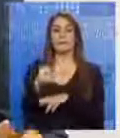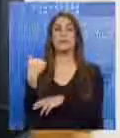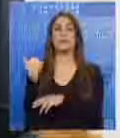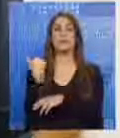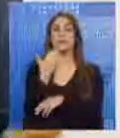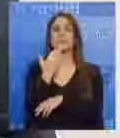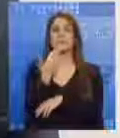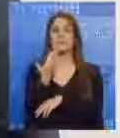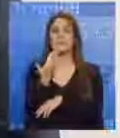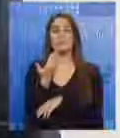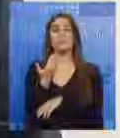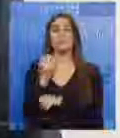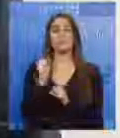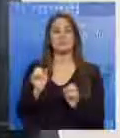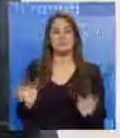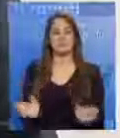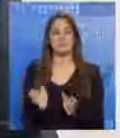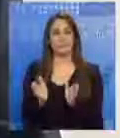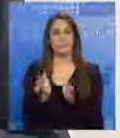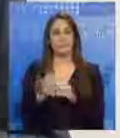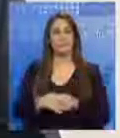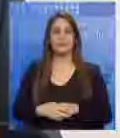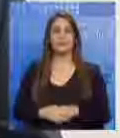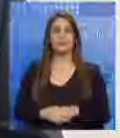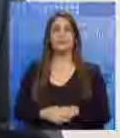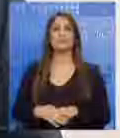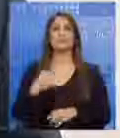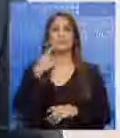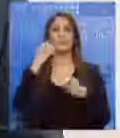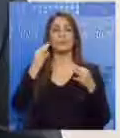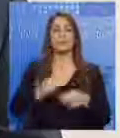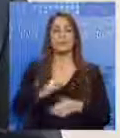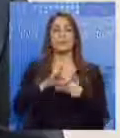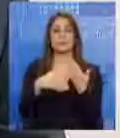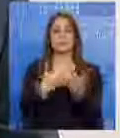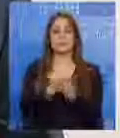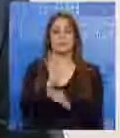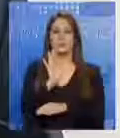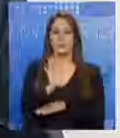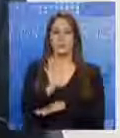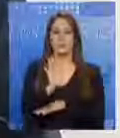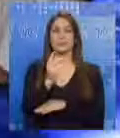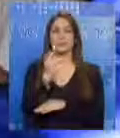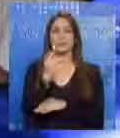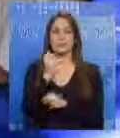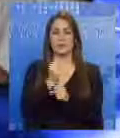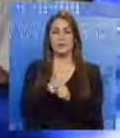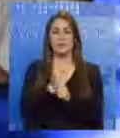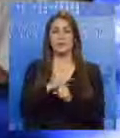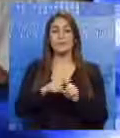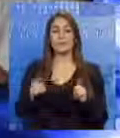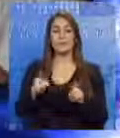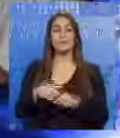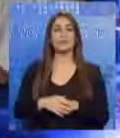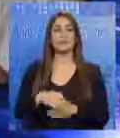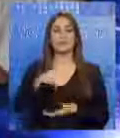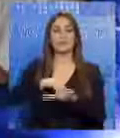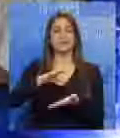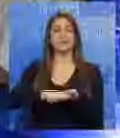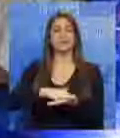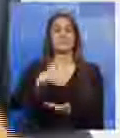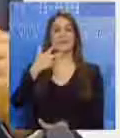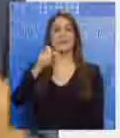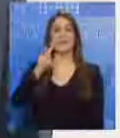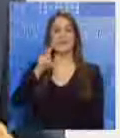se ha recuperado casi el 50% de la afectación en Pacayacu y se tiene una clara planificación de cómo se avanzará de manera